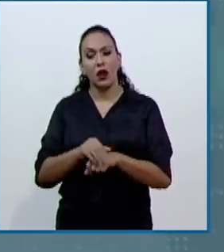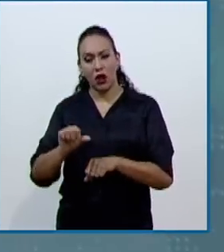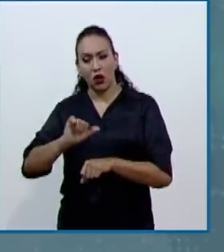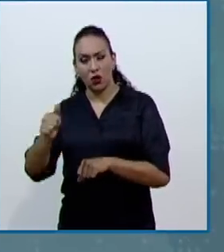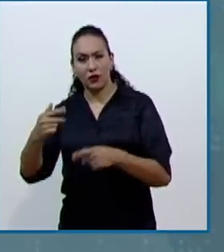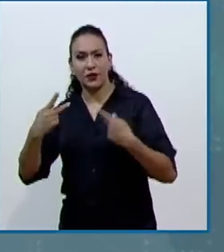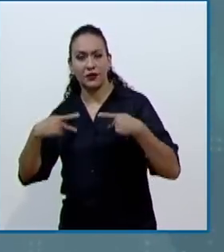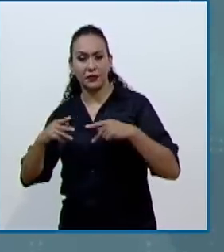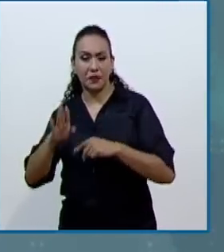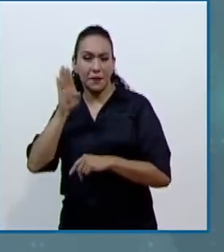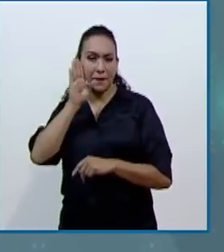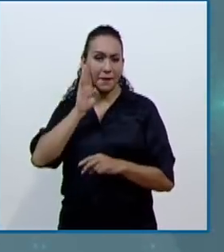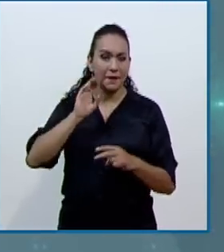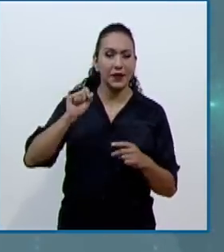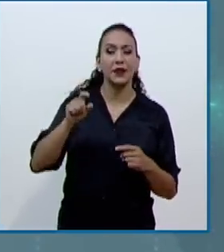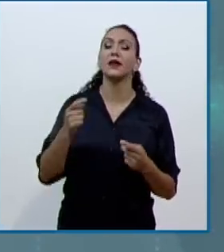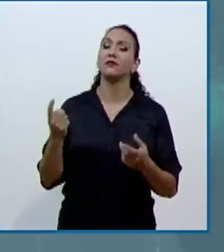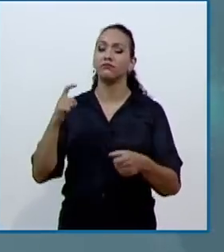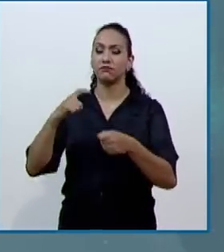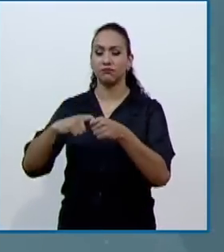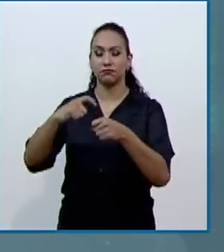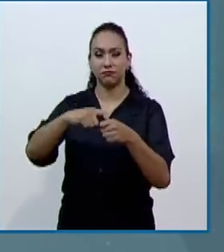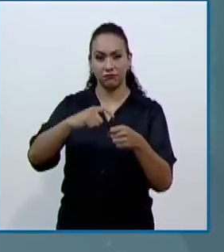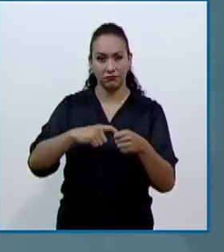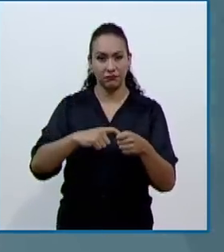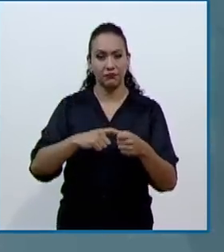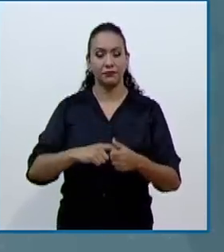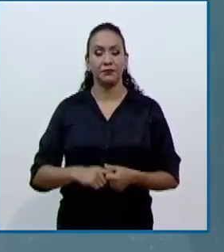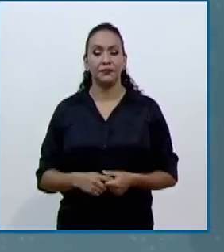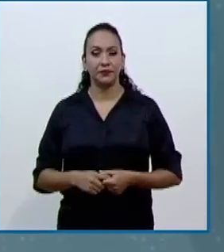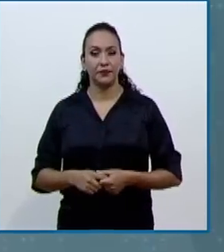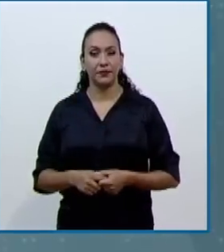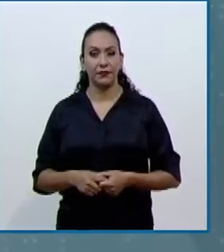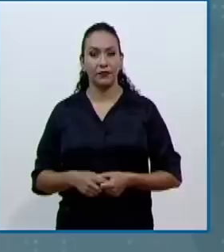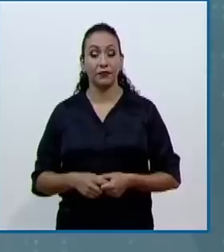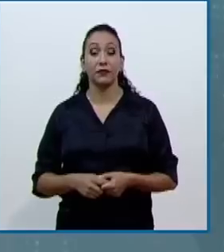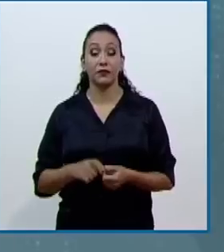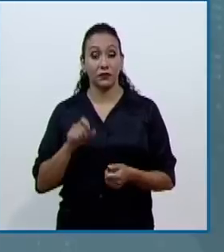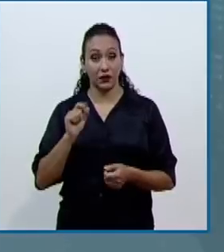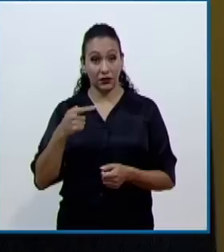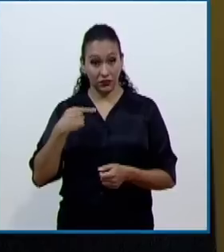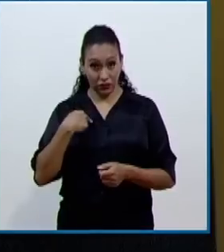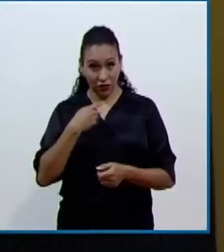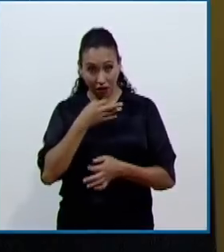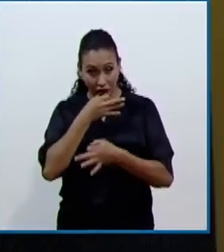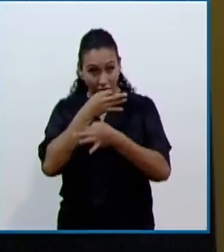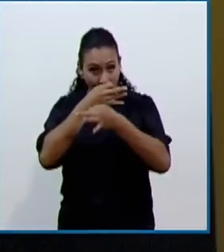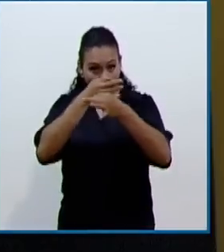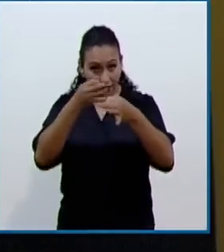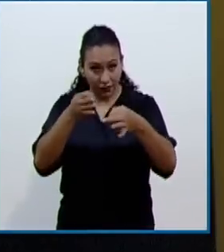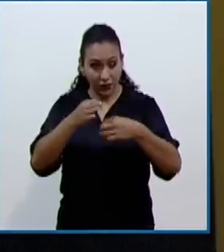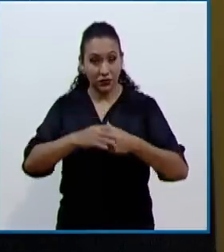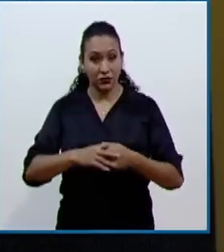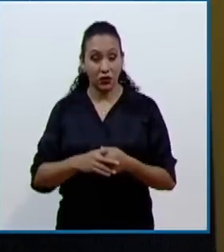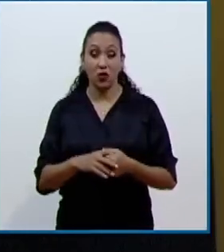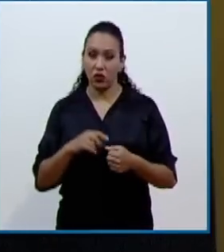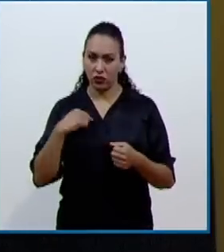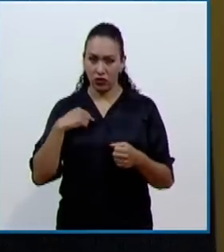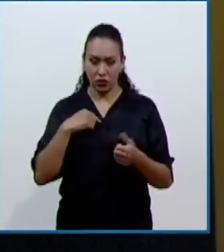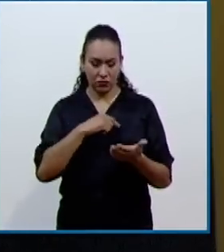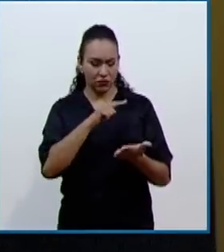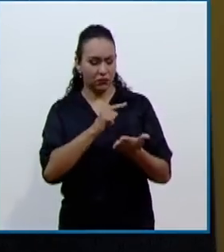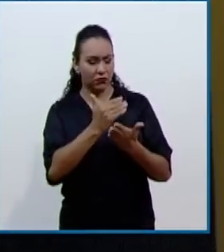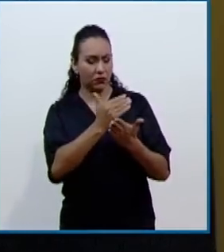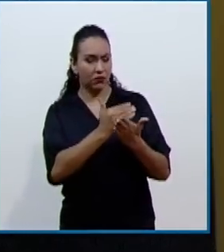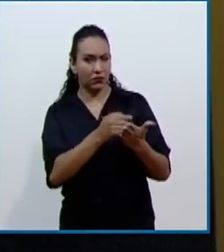de ministras y ministros de la Suprema Corte de Justicia de la Nación. Asimismo, de conformidad con el texto constitucional vigente,